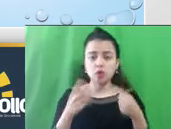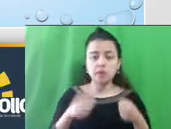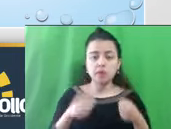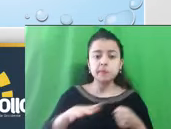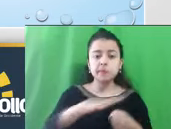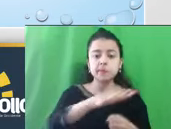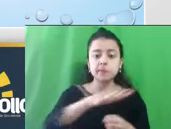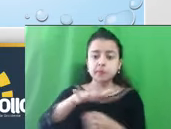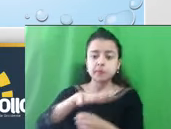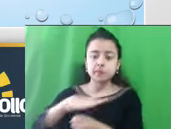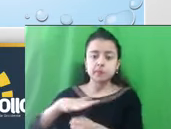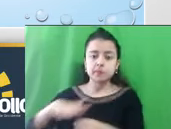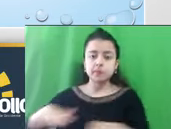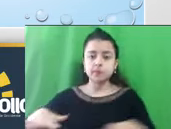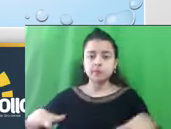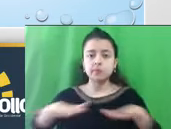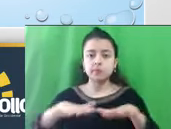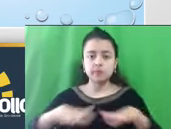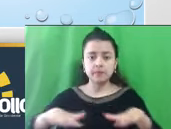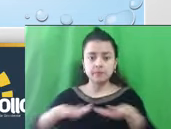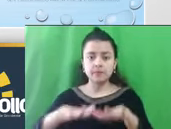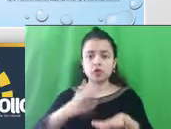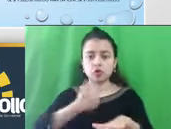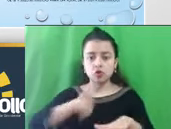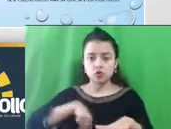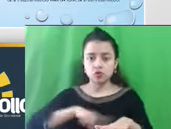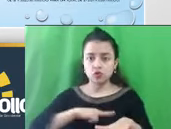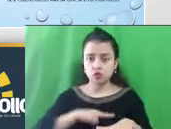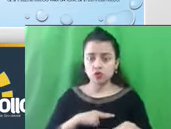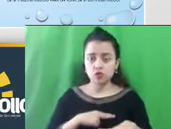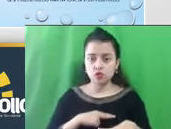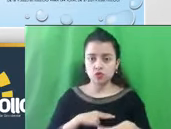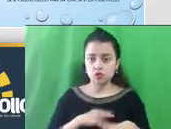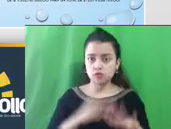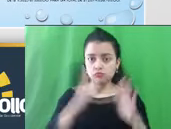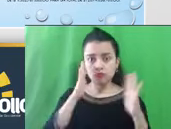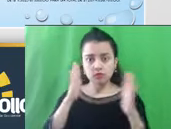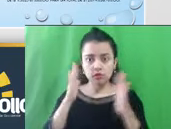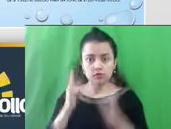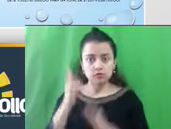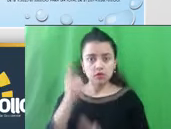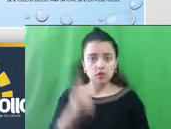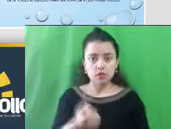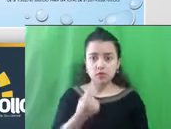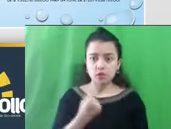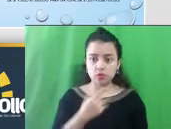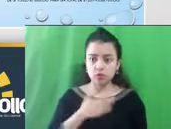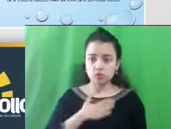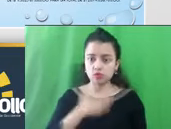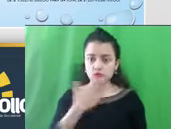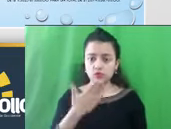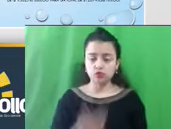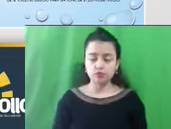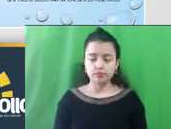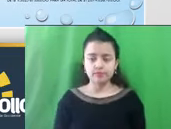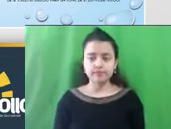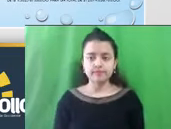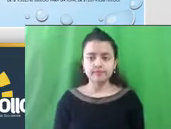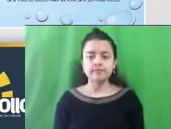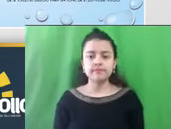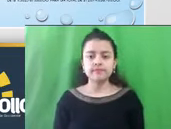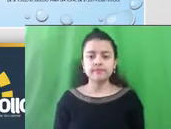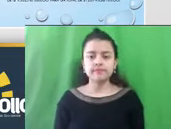dispuestos a todas sus inquietudes y a llevar a buen mar la empresa de